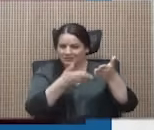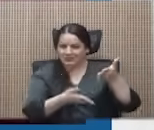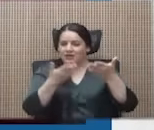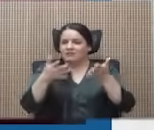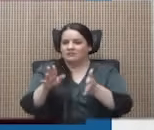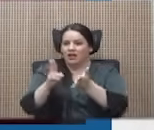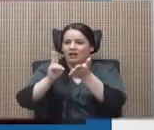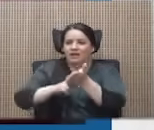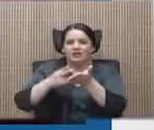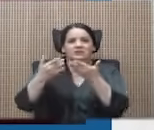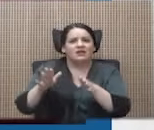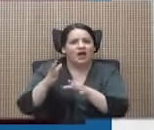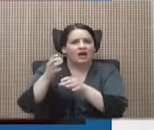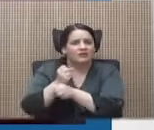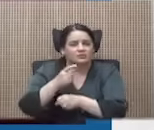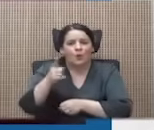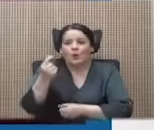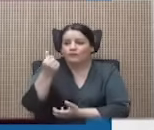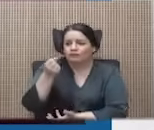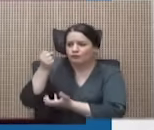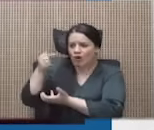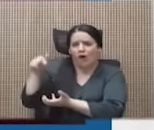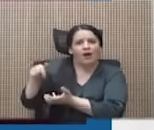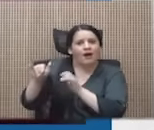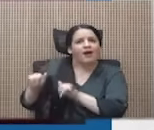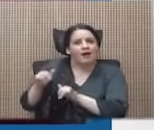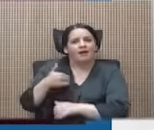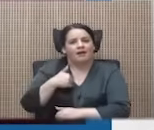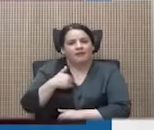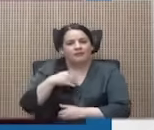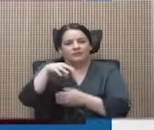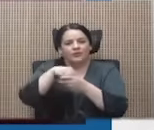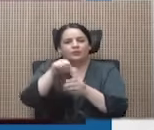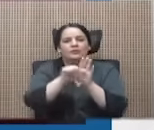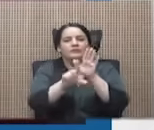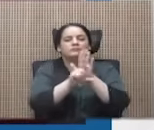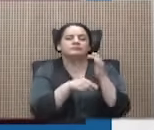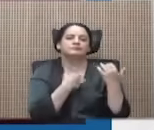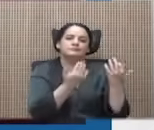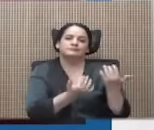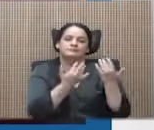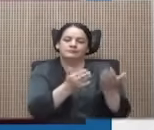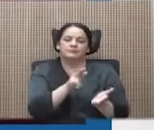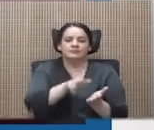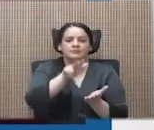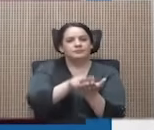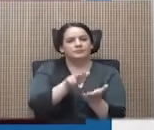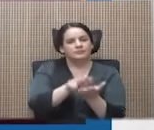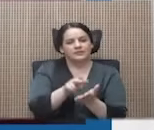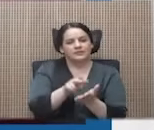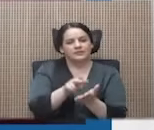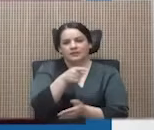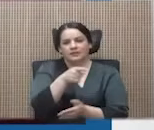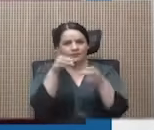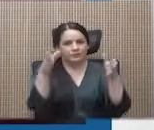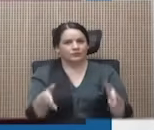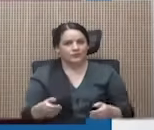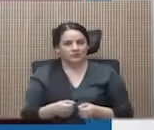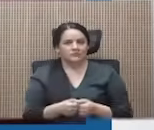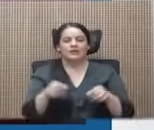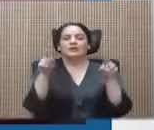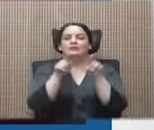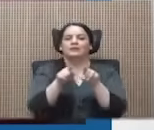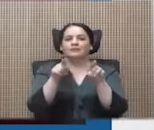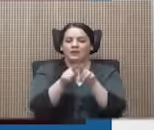licitación hecha, y los fondos están ahí en la Asamblea Legislativa a la espera de aprobación de los señores diputados. También